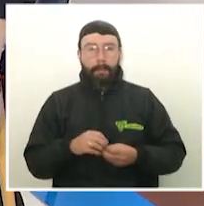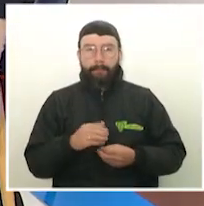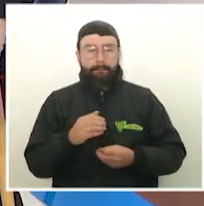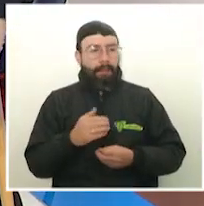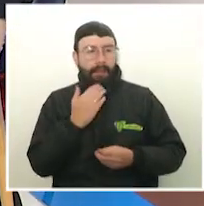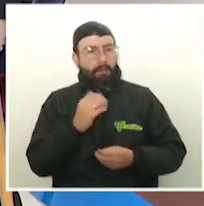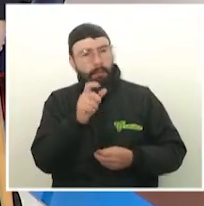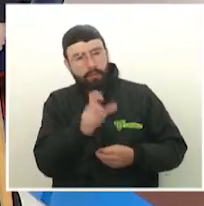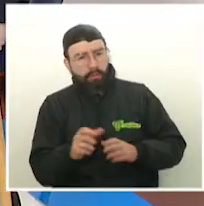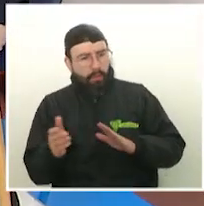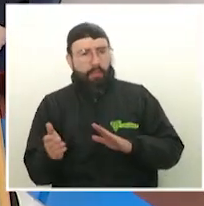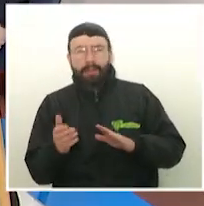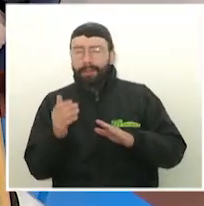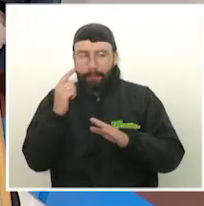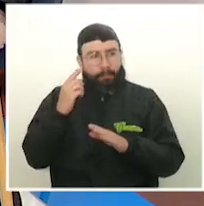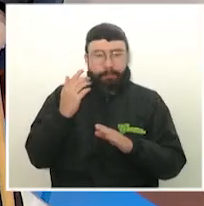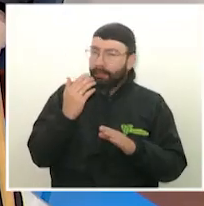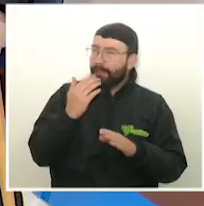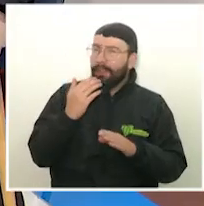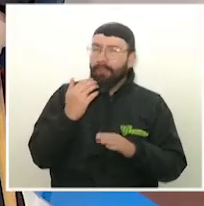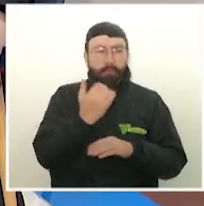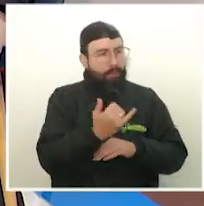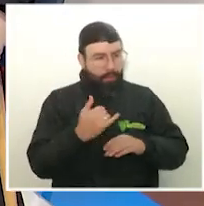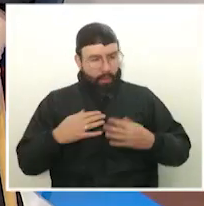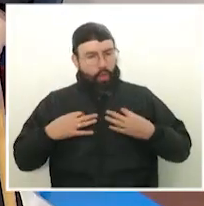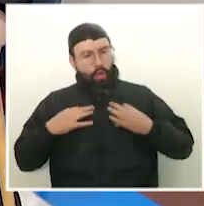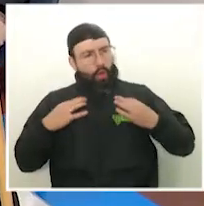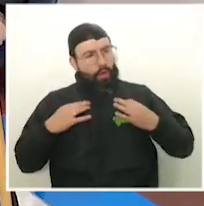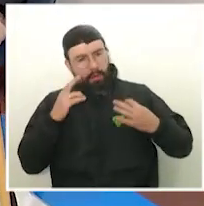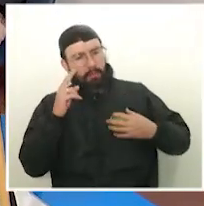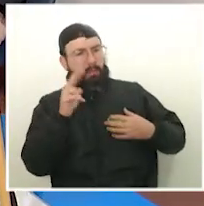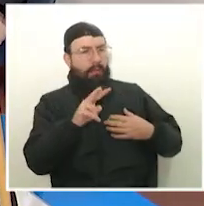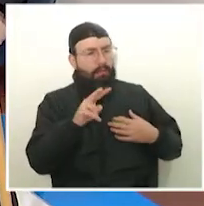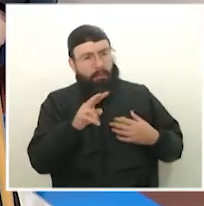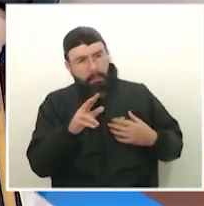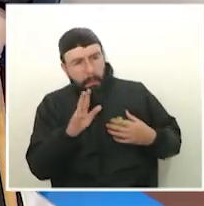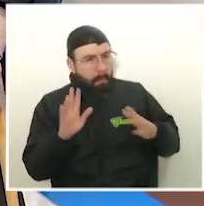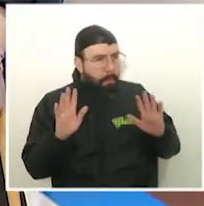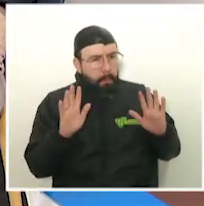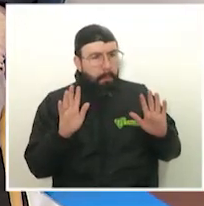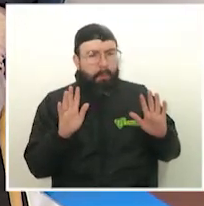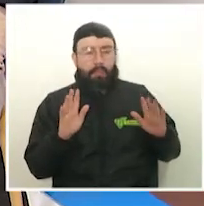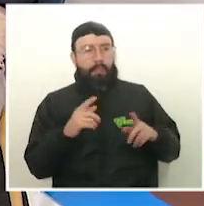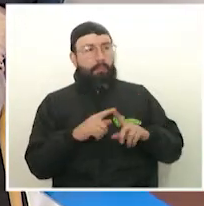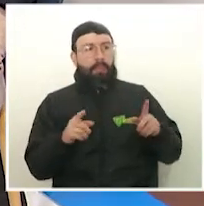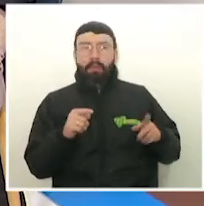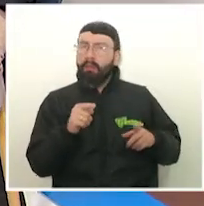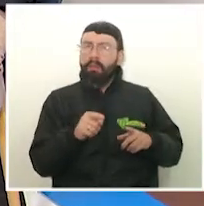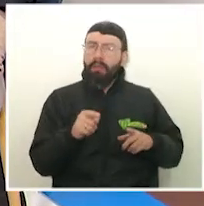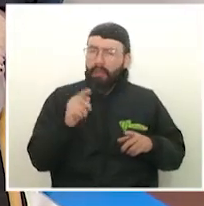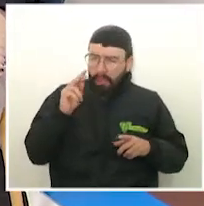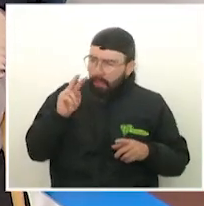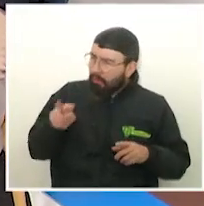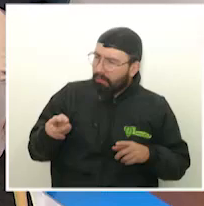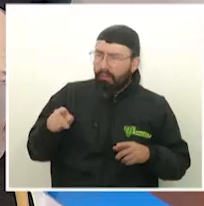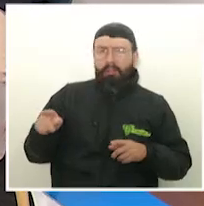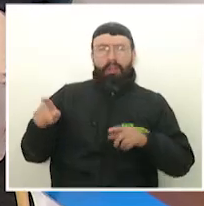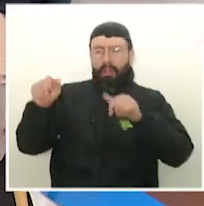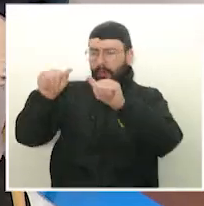entonces vamos a desarmar el cuerpo. A ver, él está ahí con su ropita, pero yo lo veo desde acá. ¿Por qué esto está